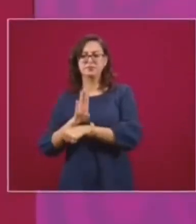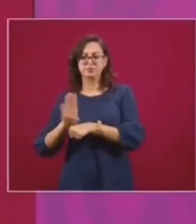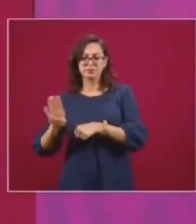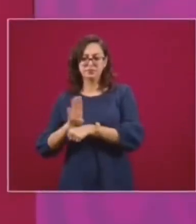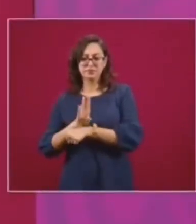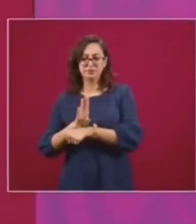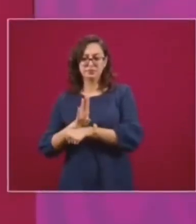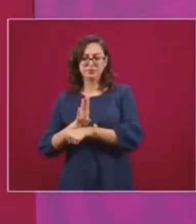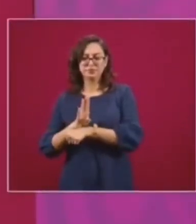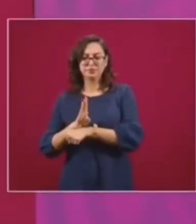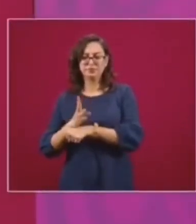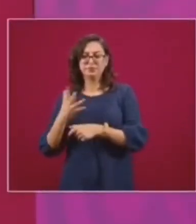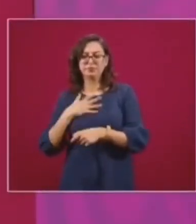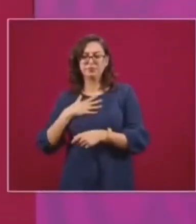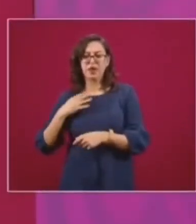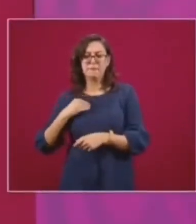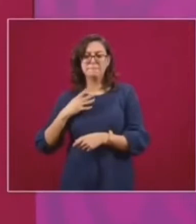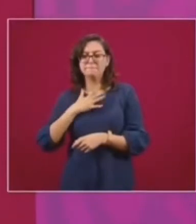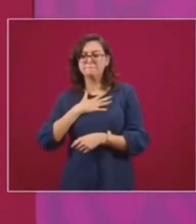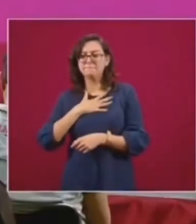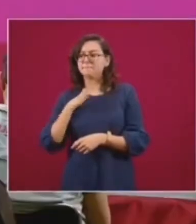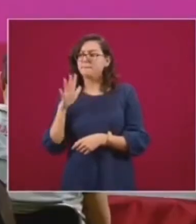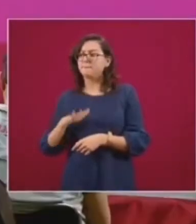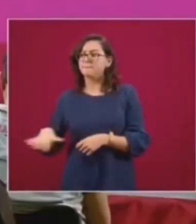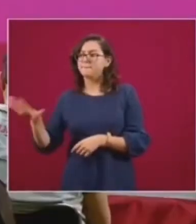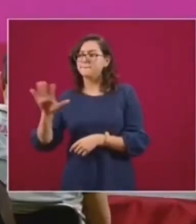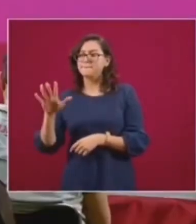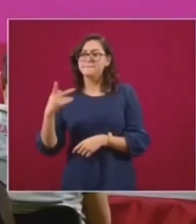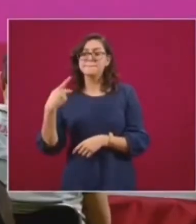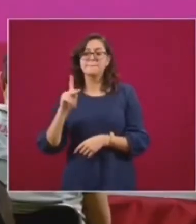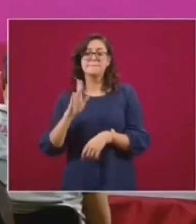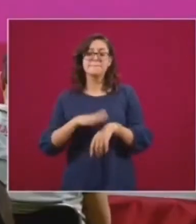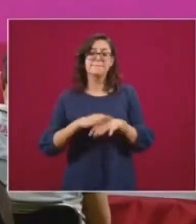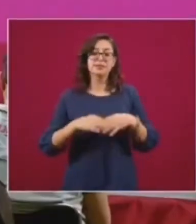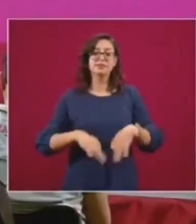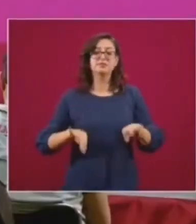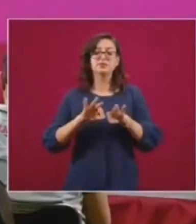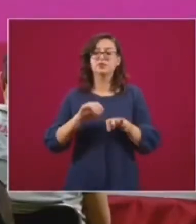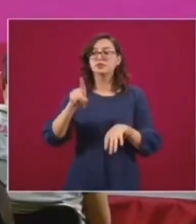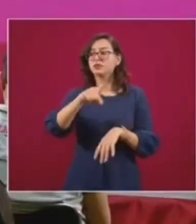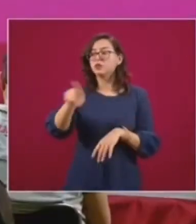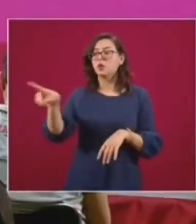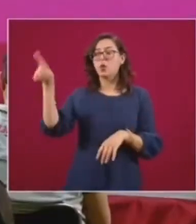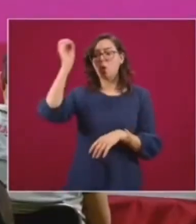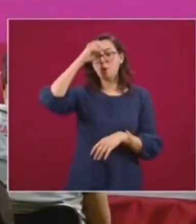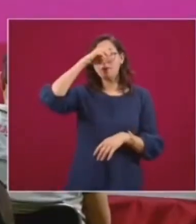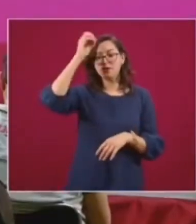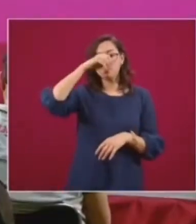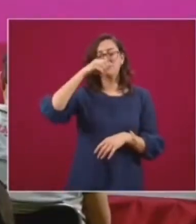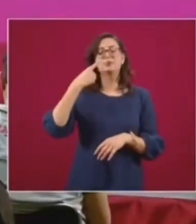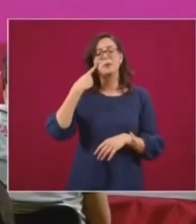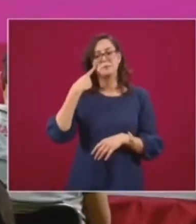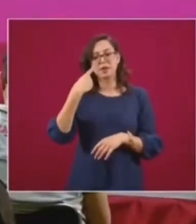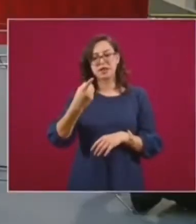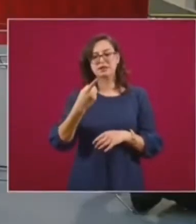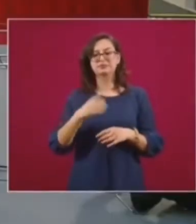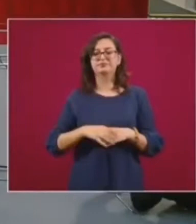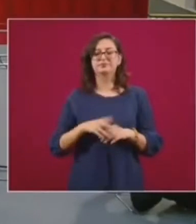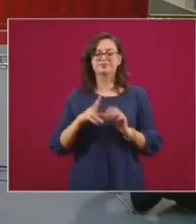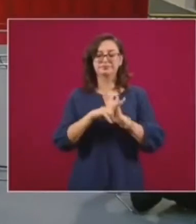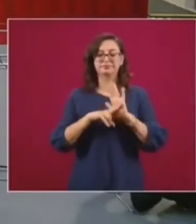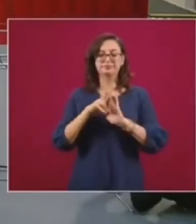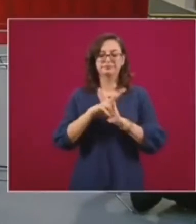causa bienestar, pero lo más importante es la opinión de la gente. Vamos a compartirles este